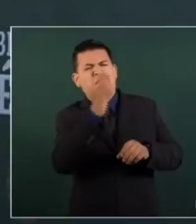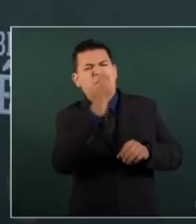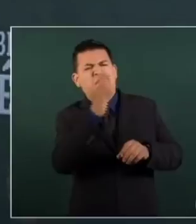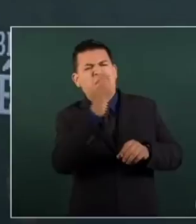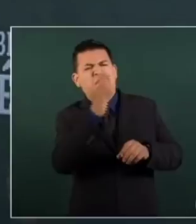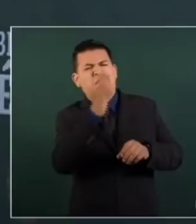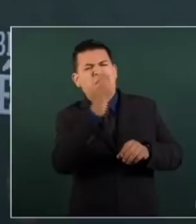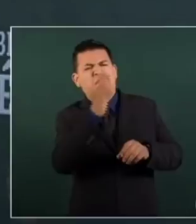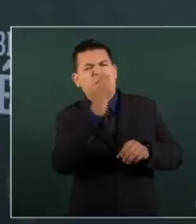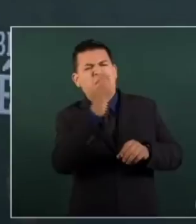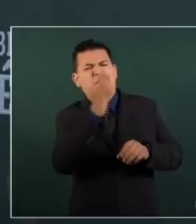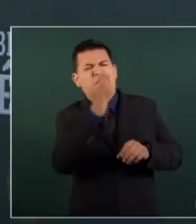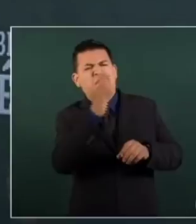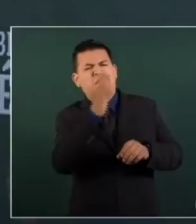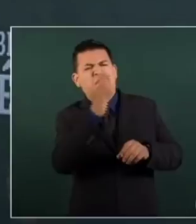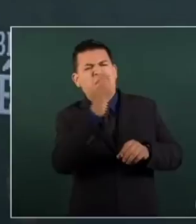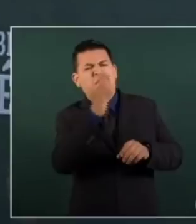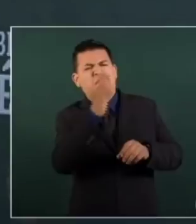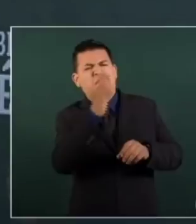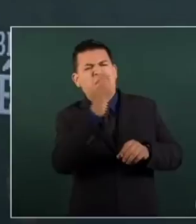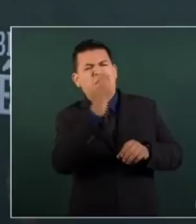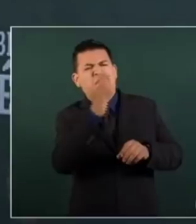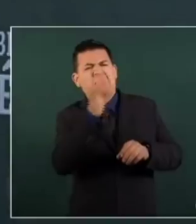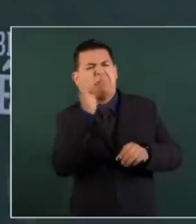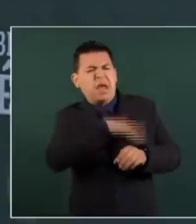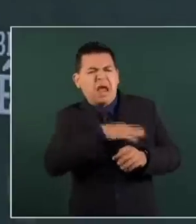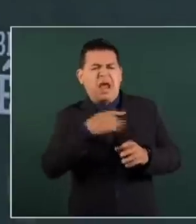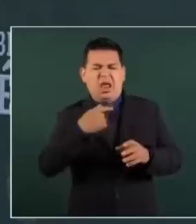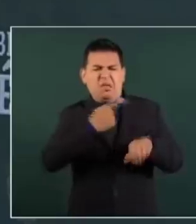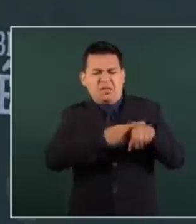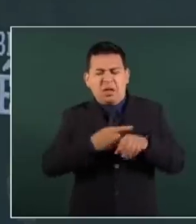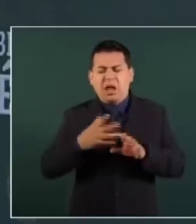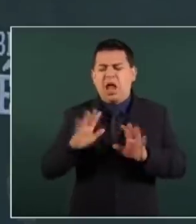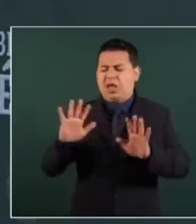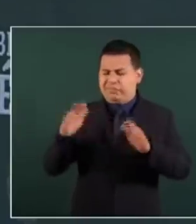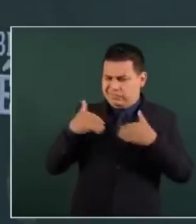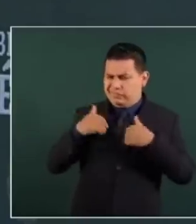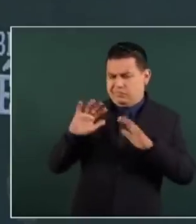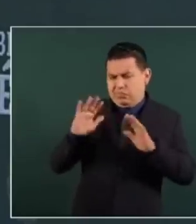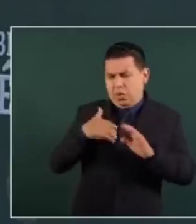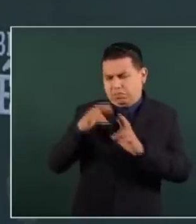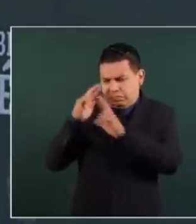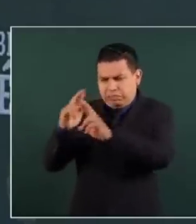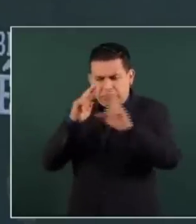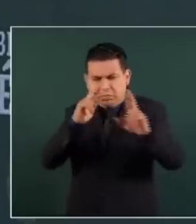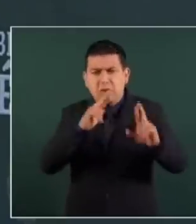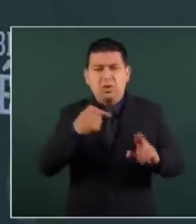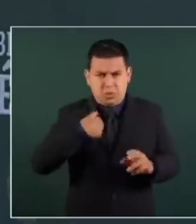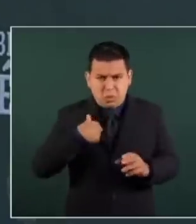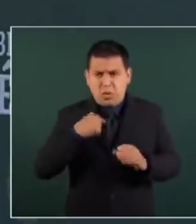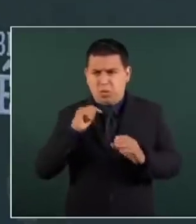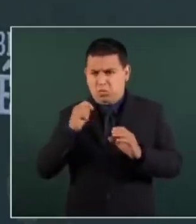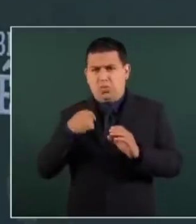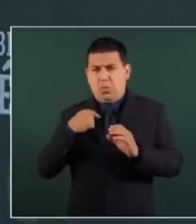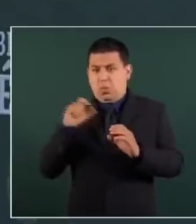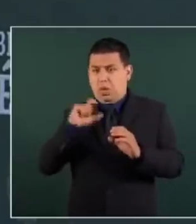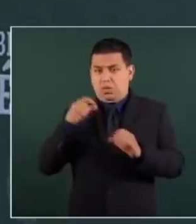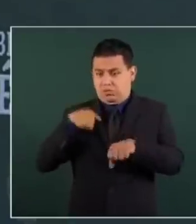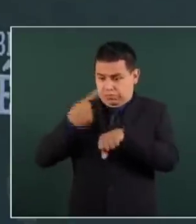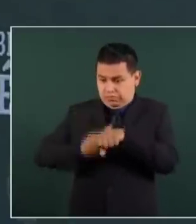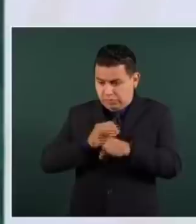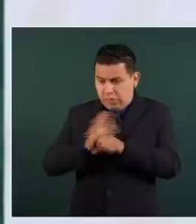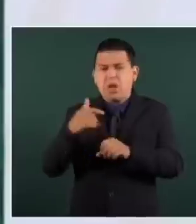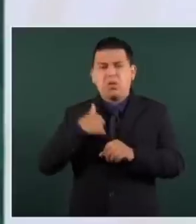él primero? Aquí está lo que declaró nuestro presidente. Me cuidé, guardé la sana